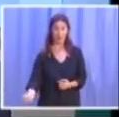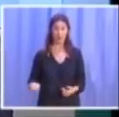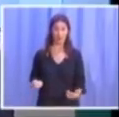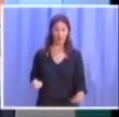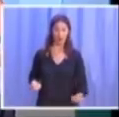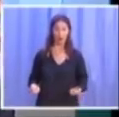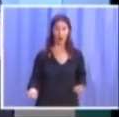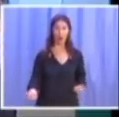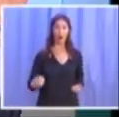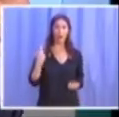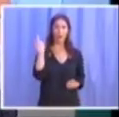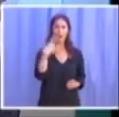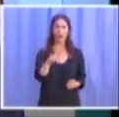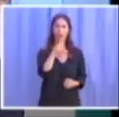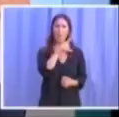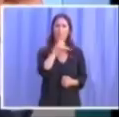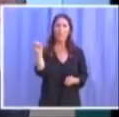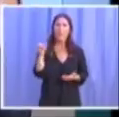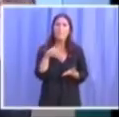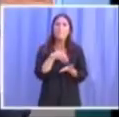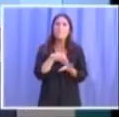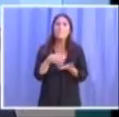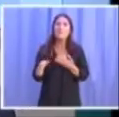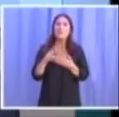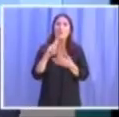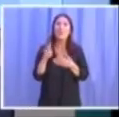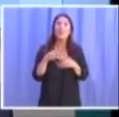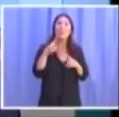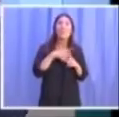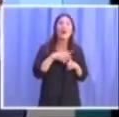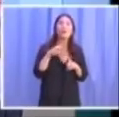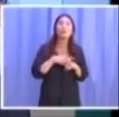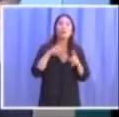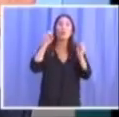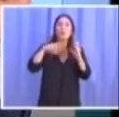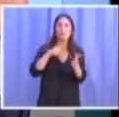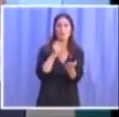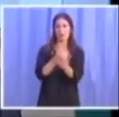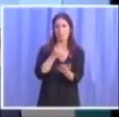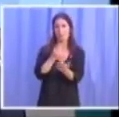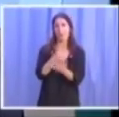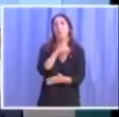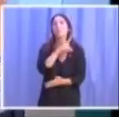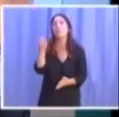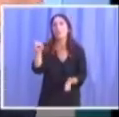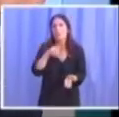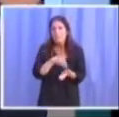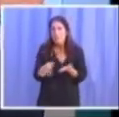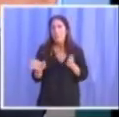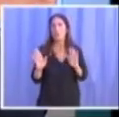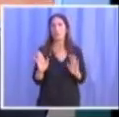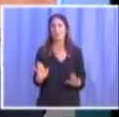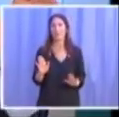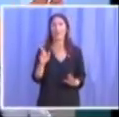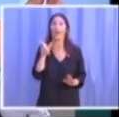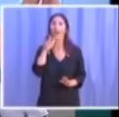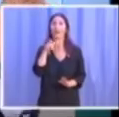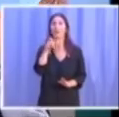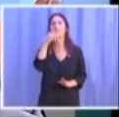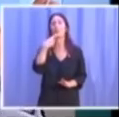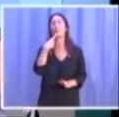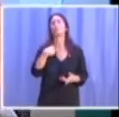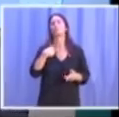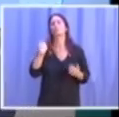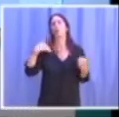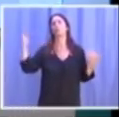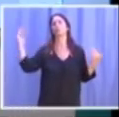100 millones de euros en facturas sin pagar. 100 millones de euros. Claro, cuando dicen que ellos han reducido deuda,